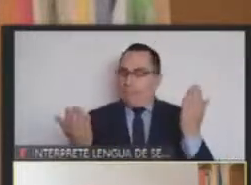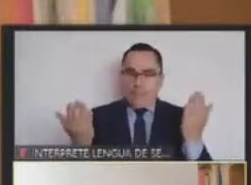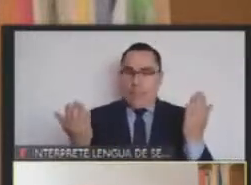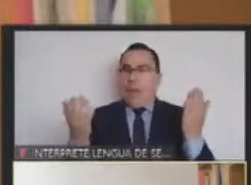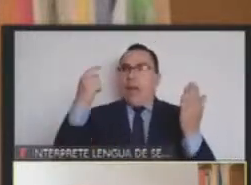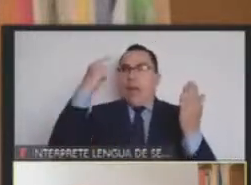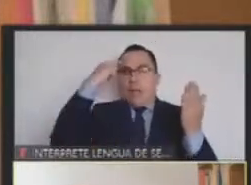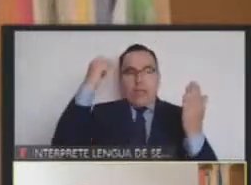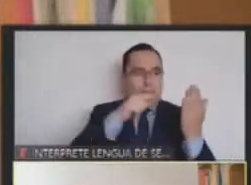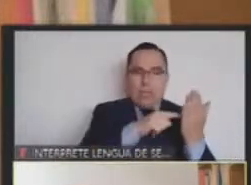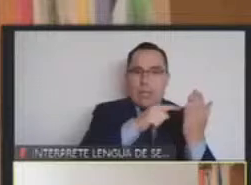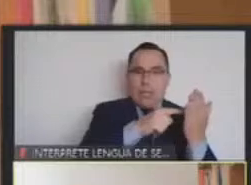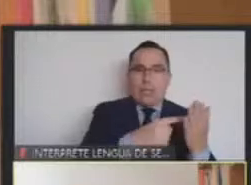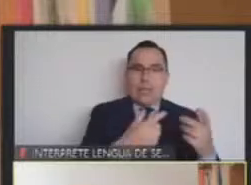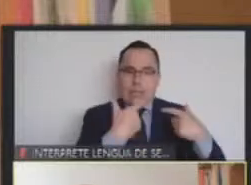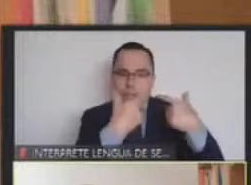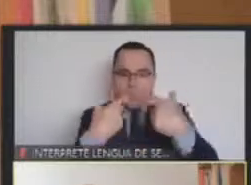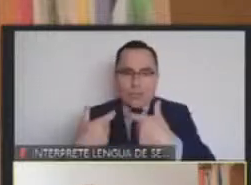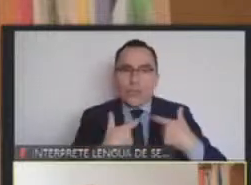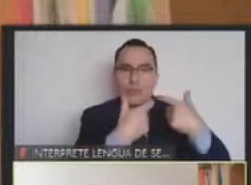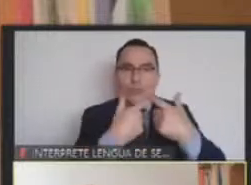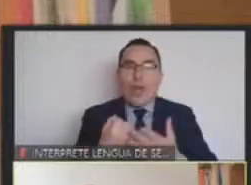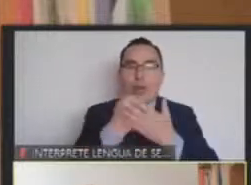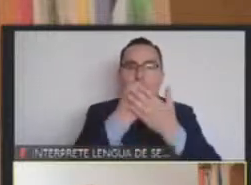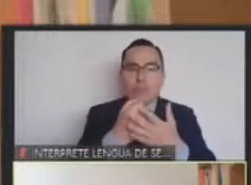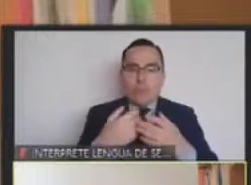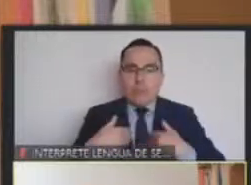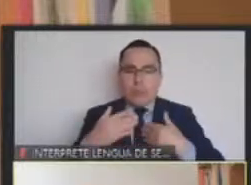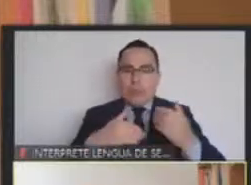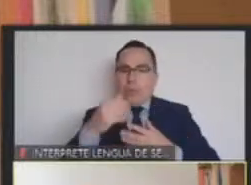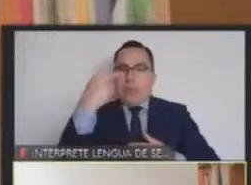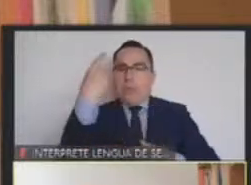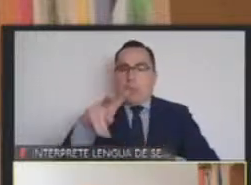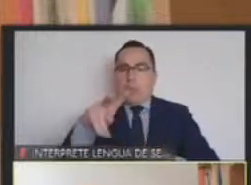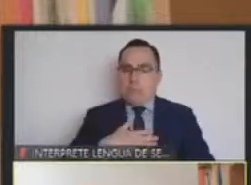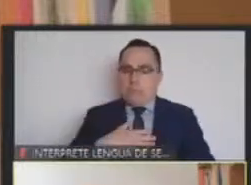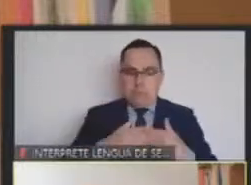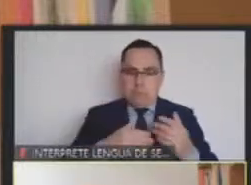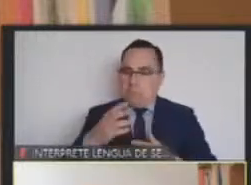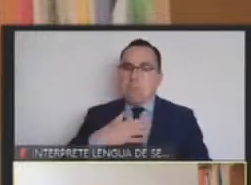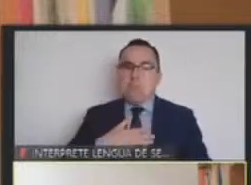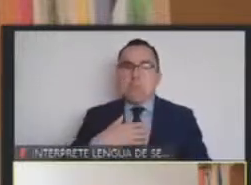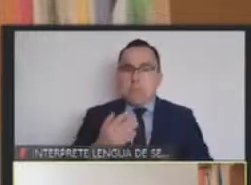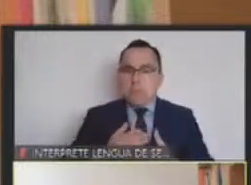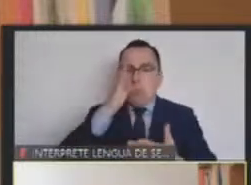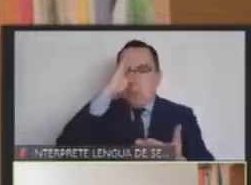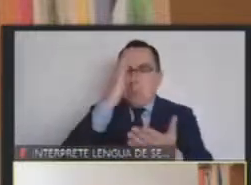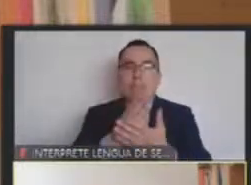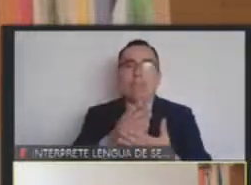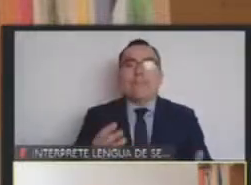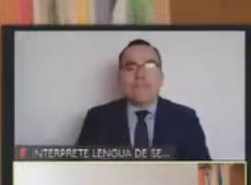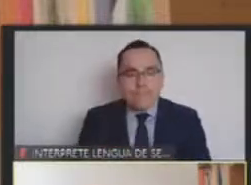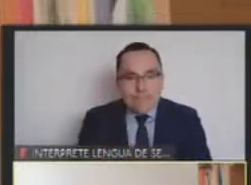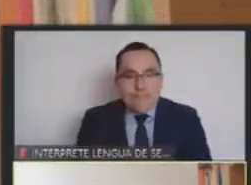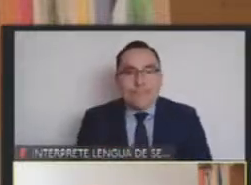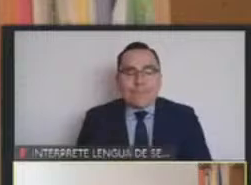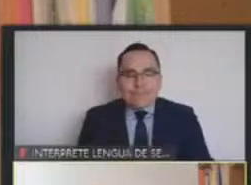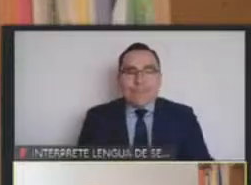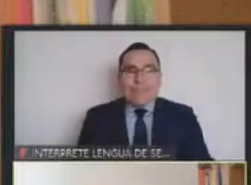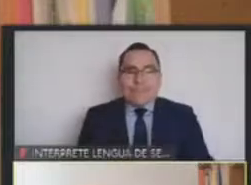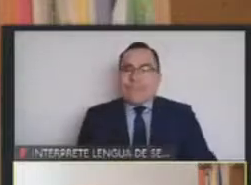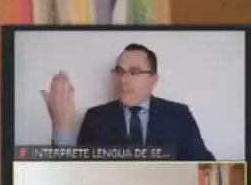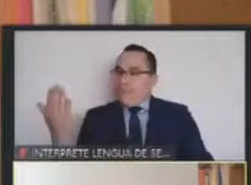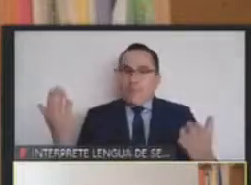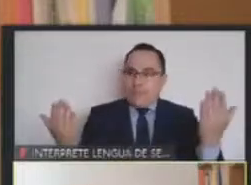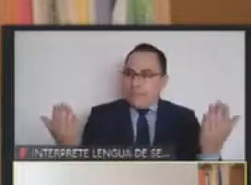o controlar el poder discrecional que pueda tener el juez. Si aceptamos que en la decisión